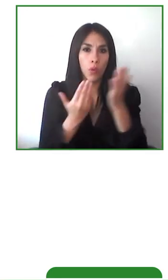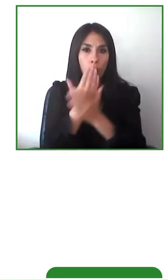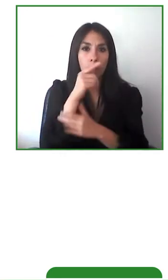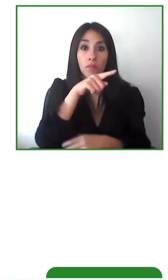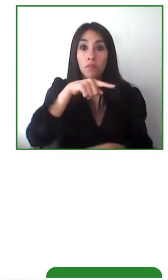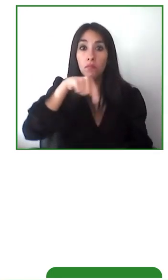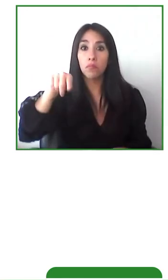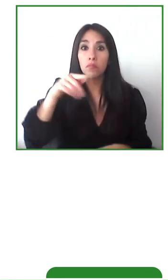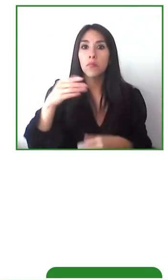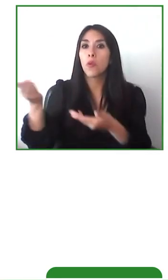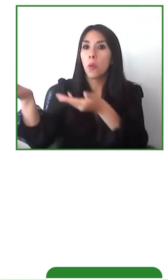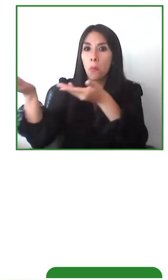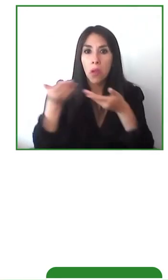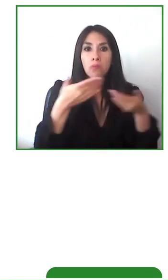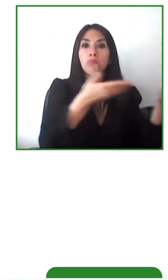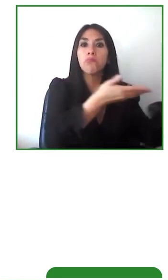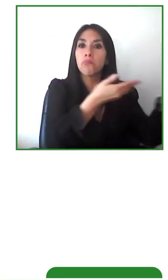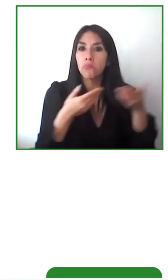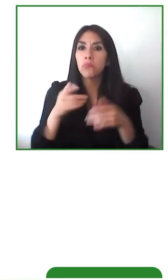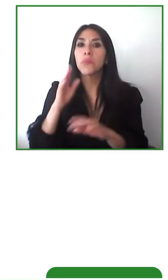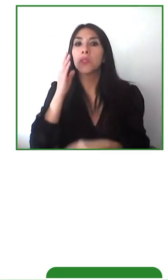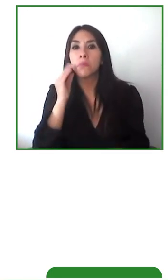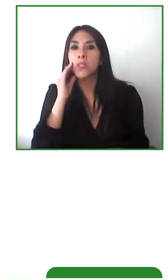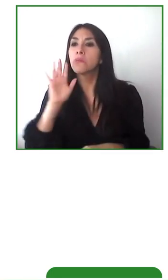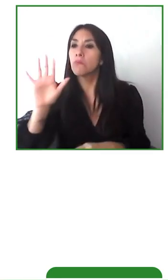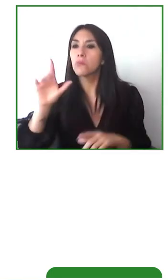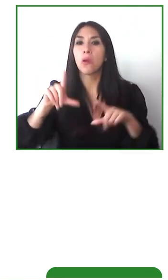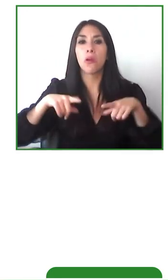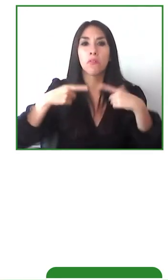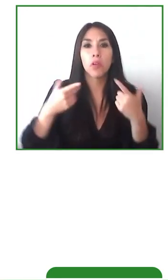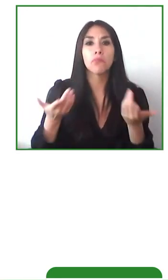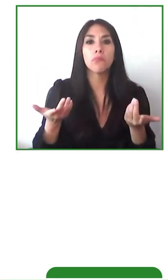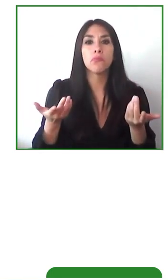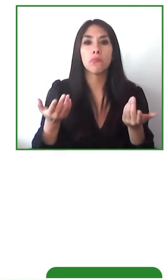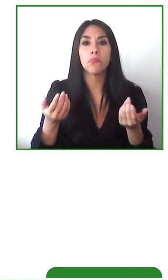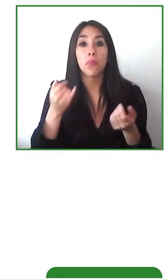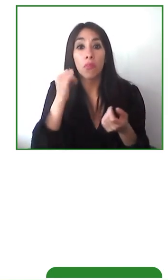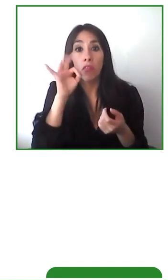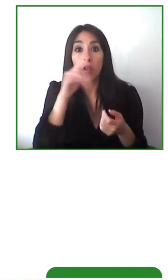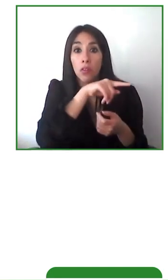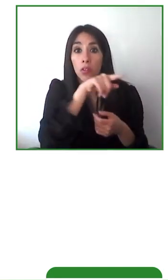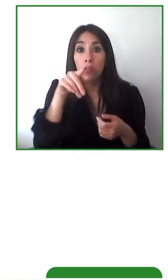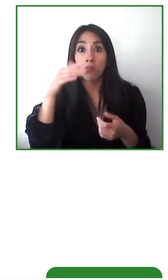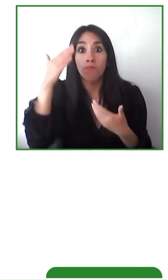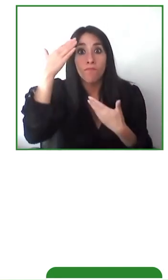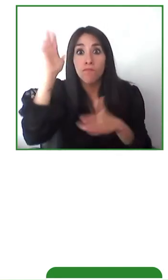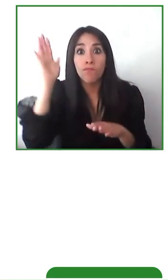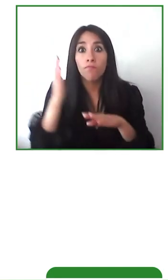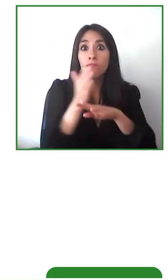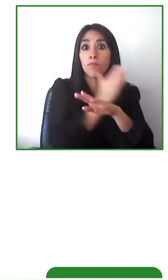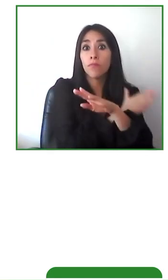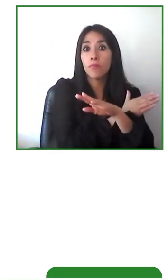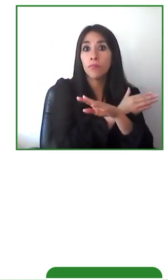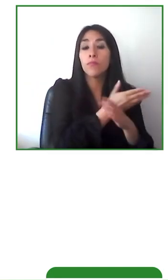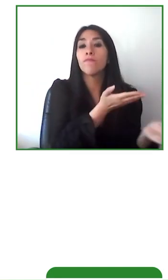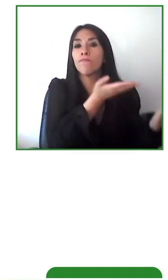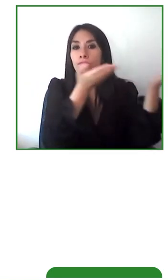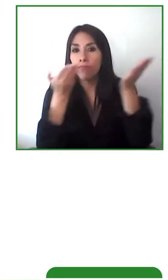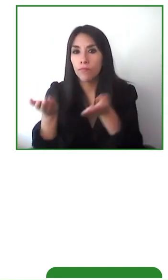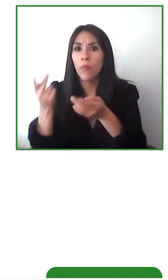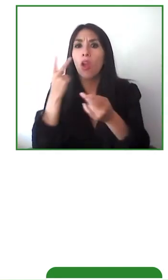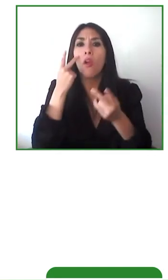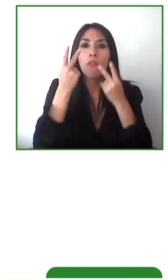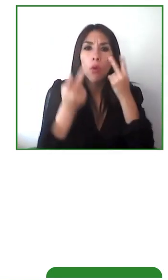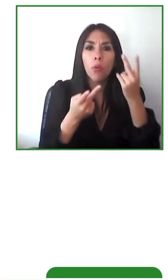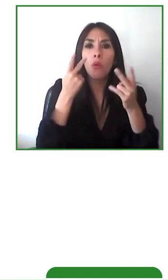la experiencia, son capaces de entender mucho más allá desde la comprensión solo intelectual, sino que también desde las